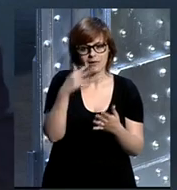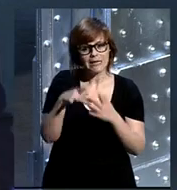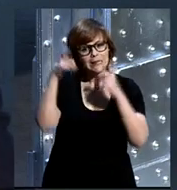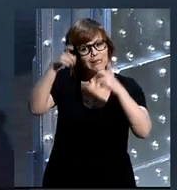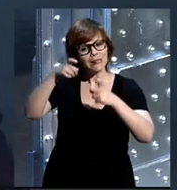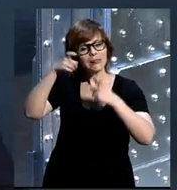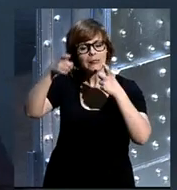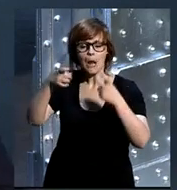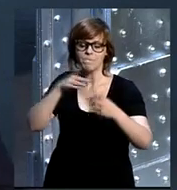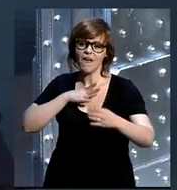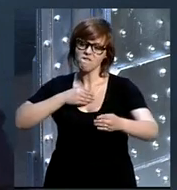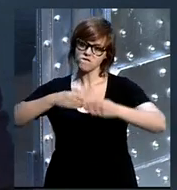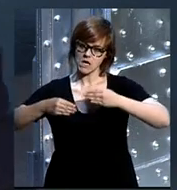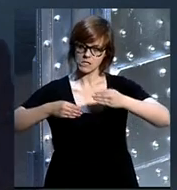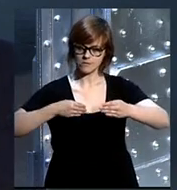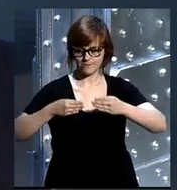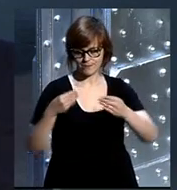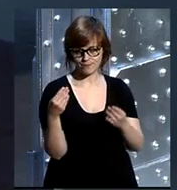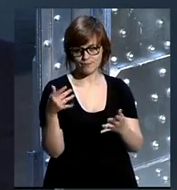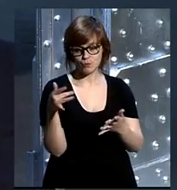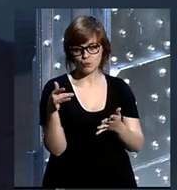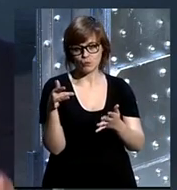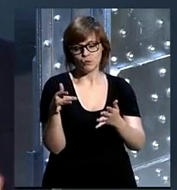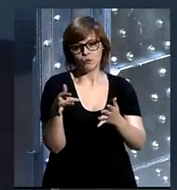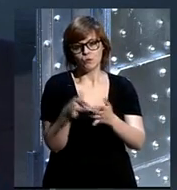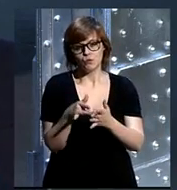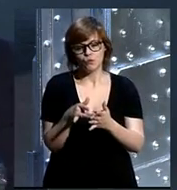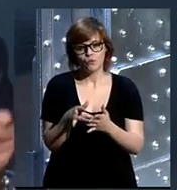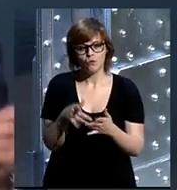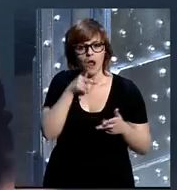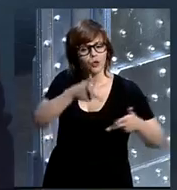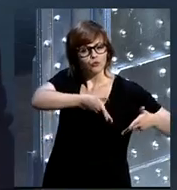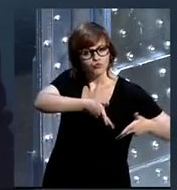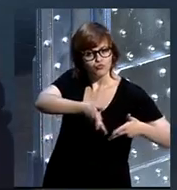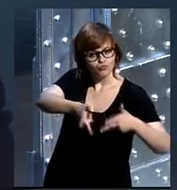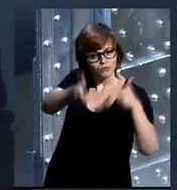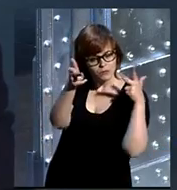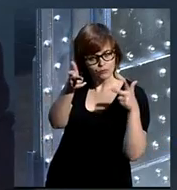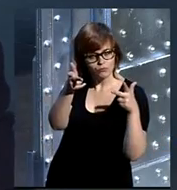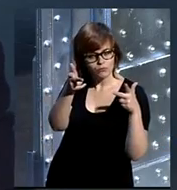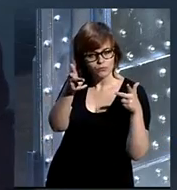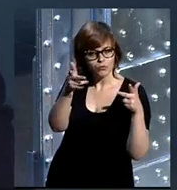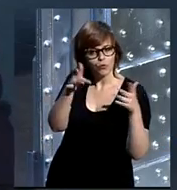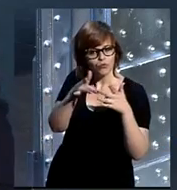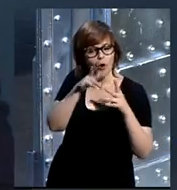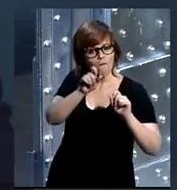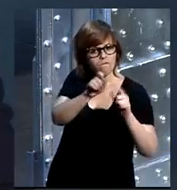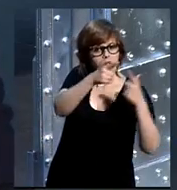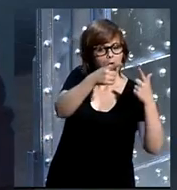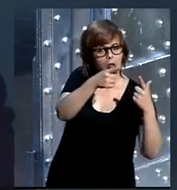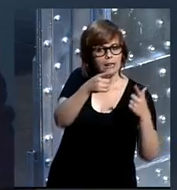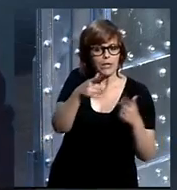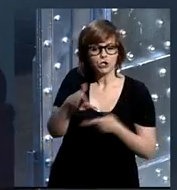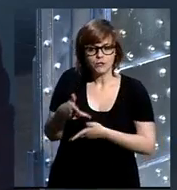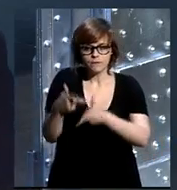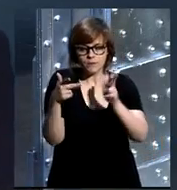flexibles para entender dónde acaba el consentimiento sustancial y dónde empieza el puro consentimiento formal. A veces yo creo que